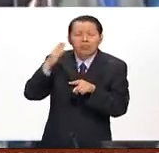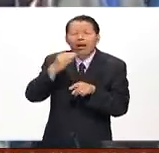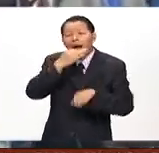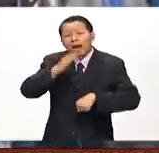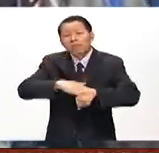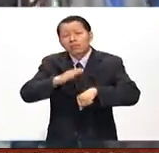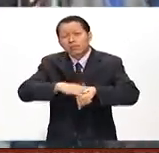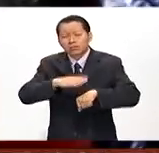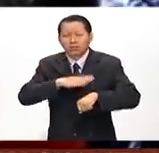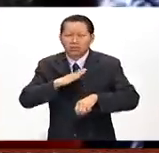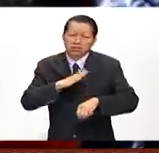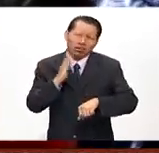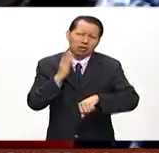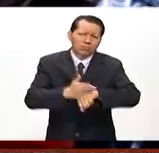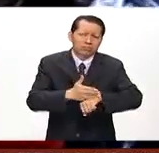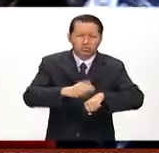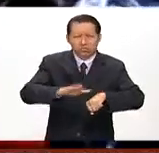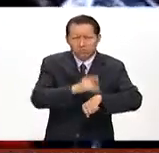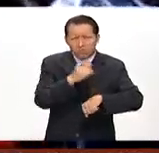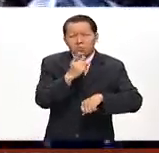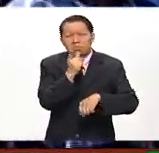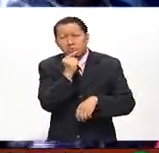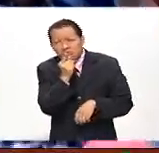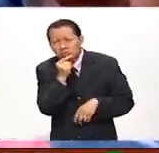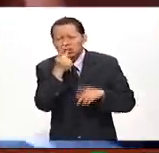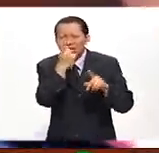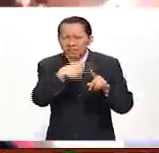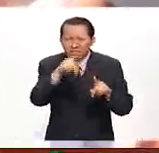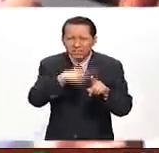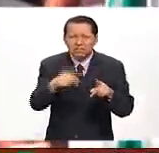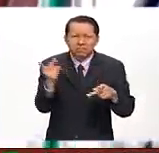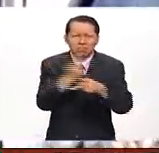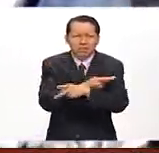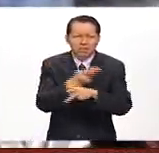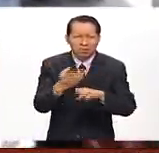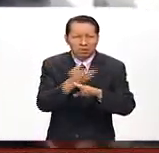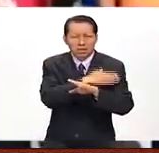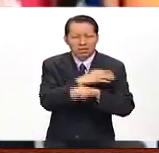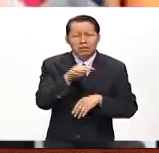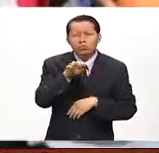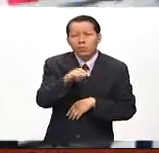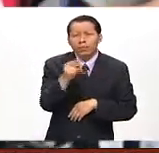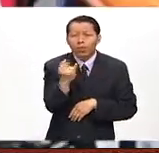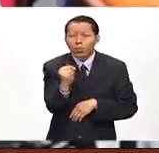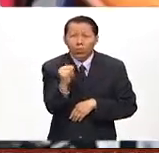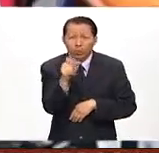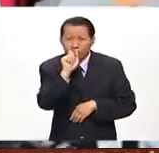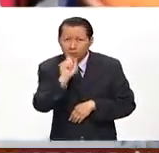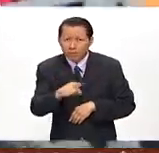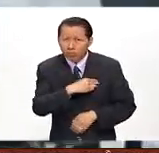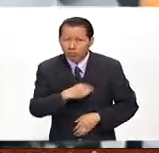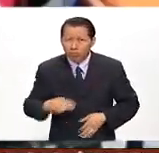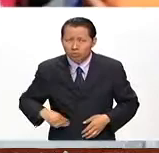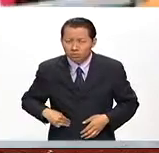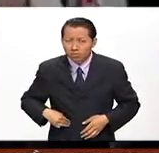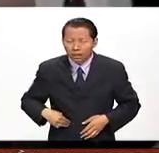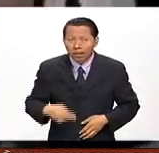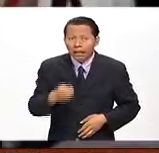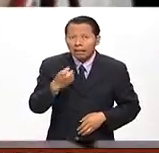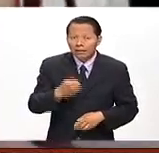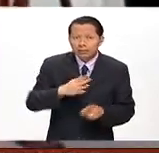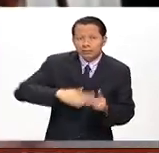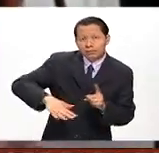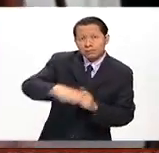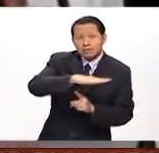actores políticos y mandos policíacos responsables de los hechos ocurridos el 19 de junio en ese municipio. En ese ambiente,